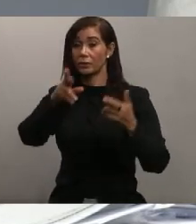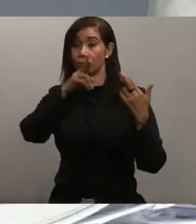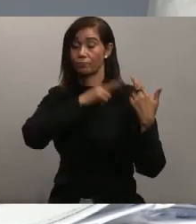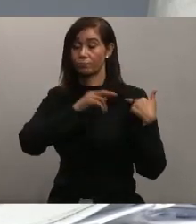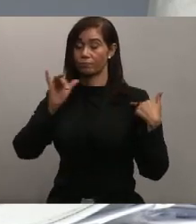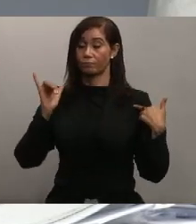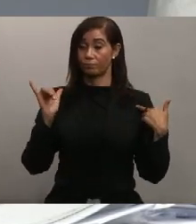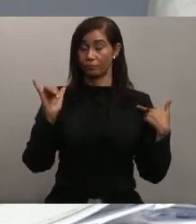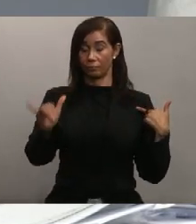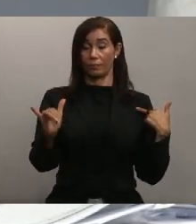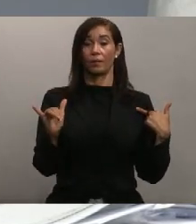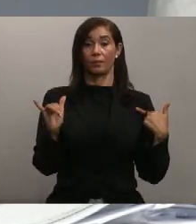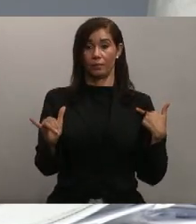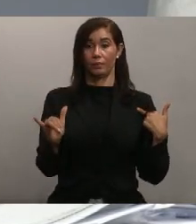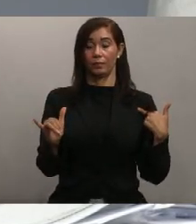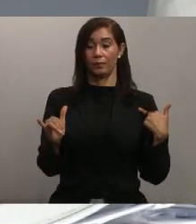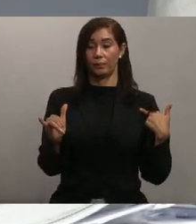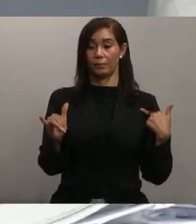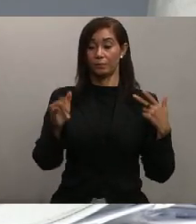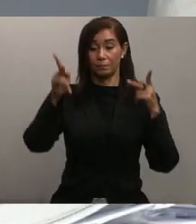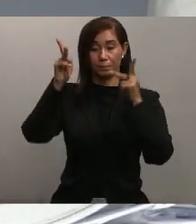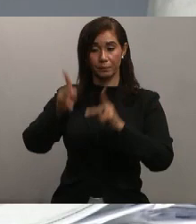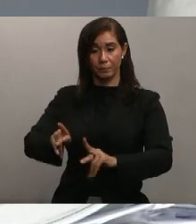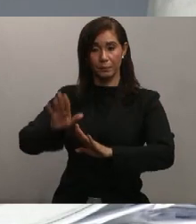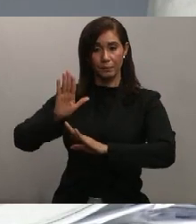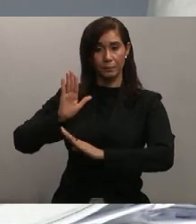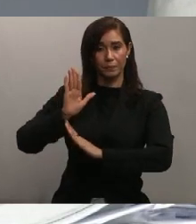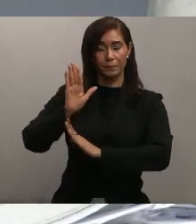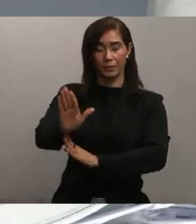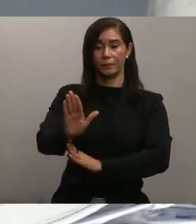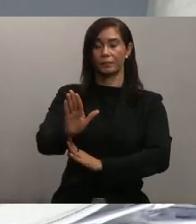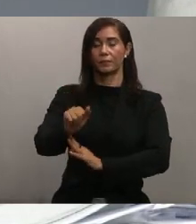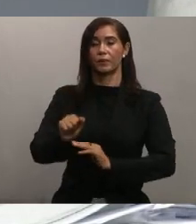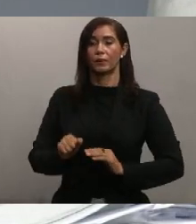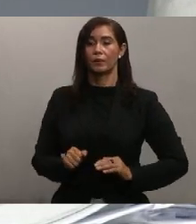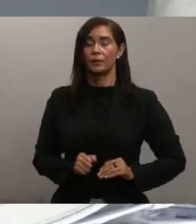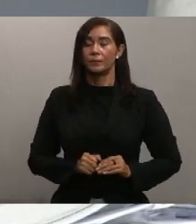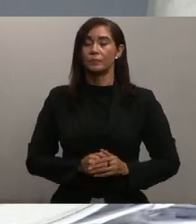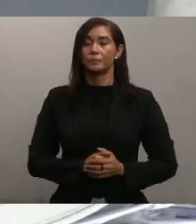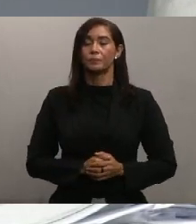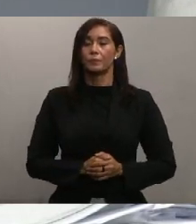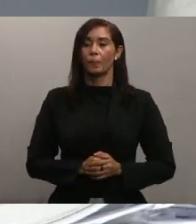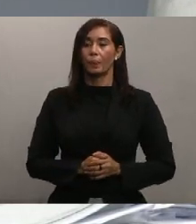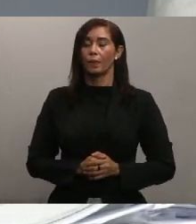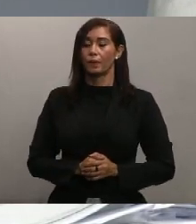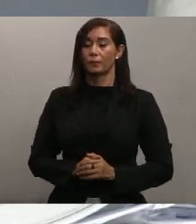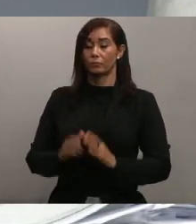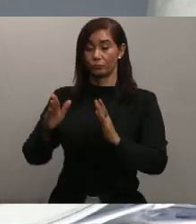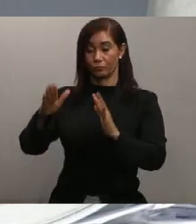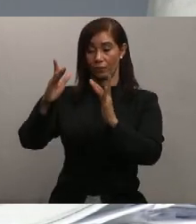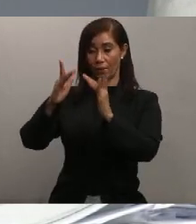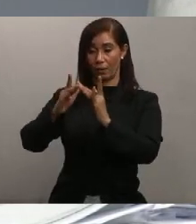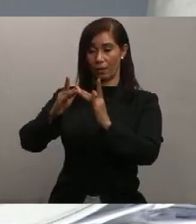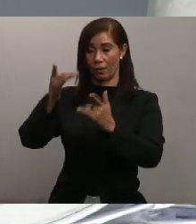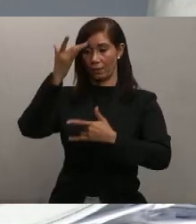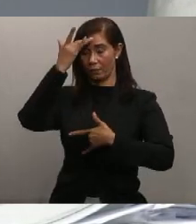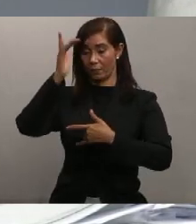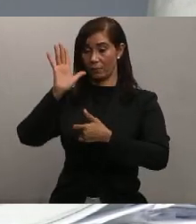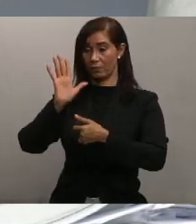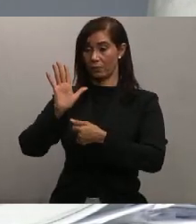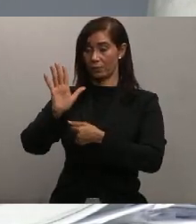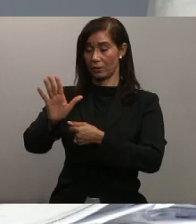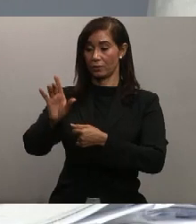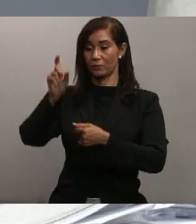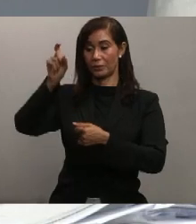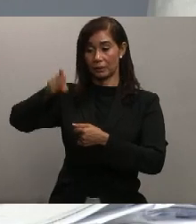siempre he dicho, una responsabilidad, un deber ciudadano de la reclusión y de la toma de las medidas